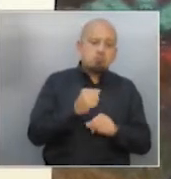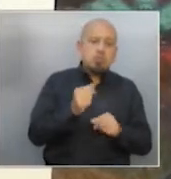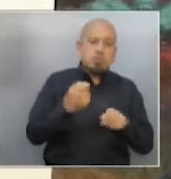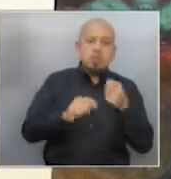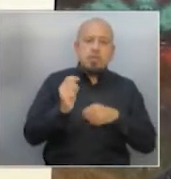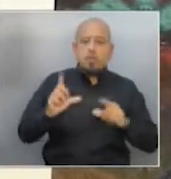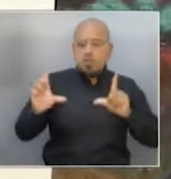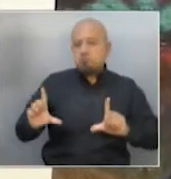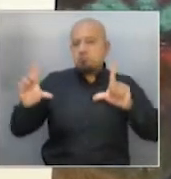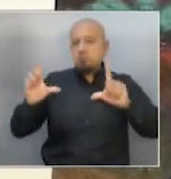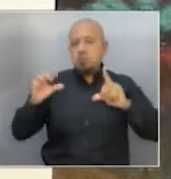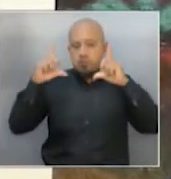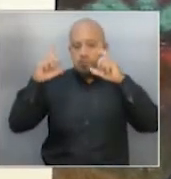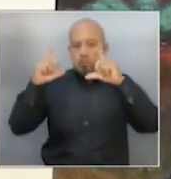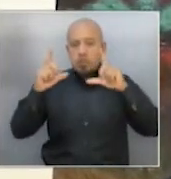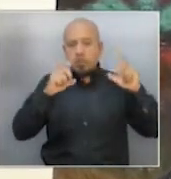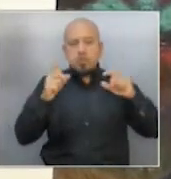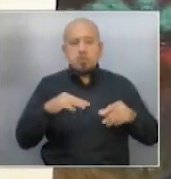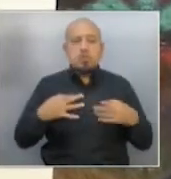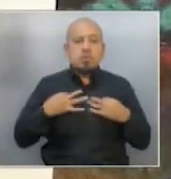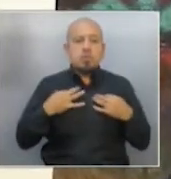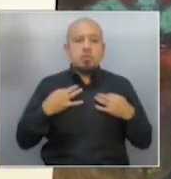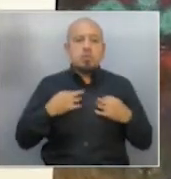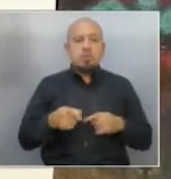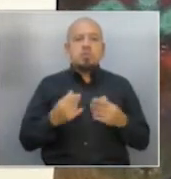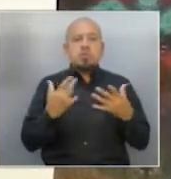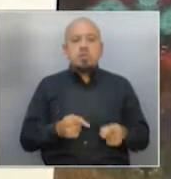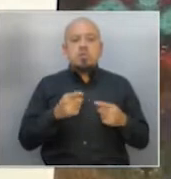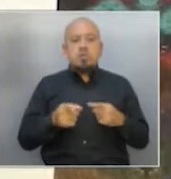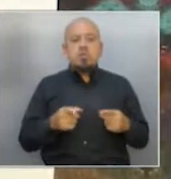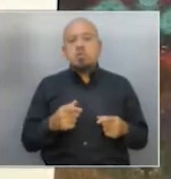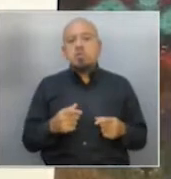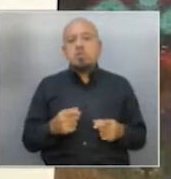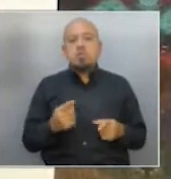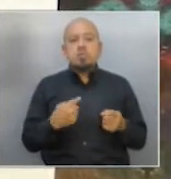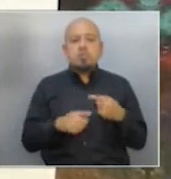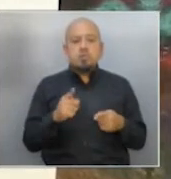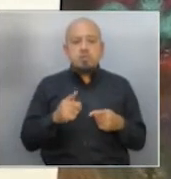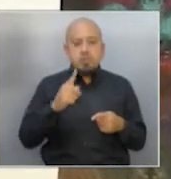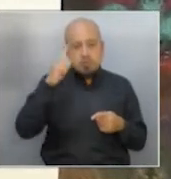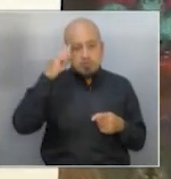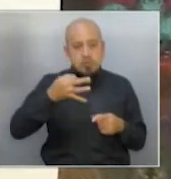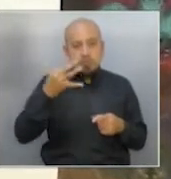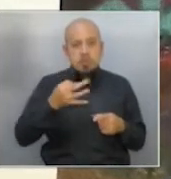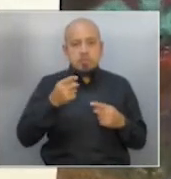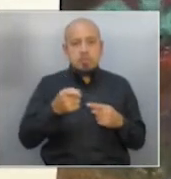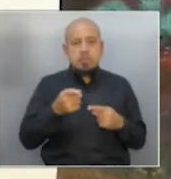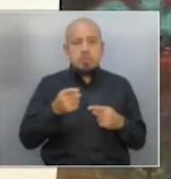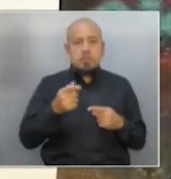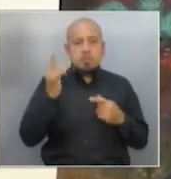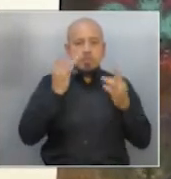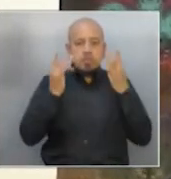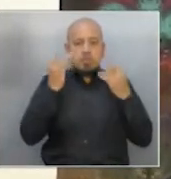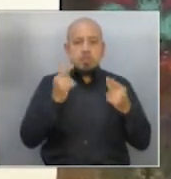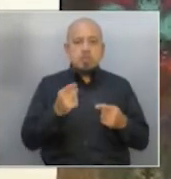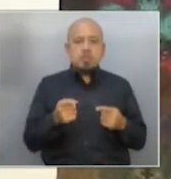este panel o como pasa con las prendas que me dicen quiero ese vestido. Pero en realidad desde el punto de vista artístico es un